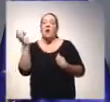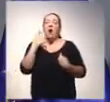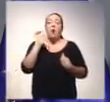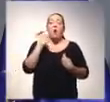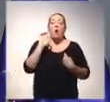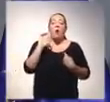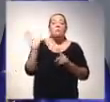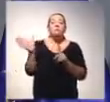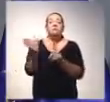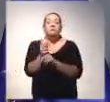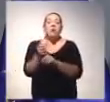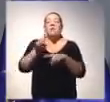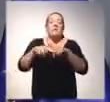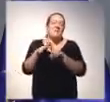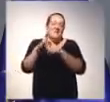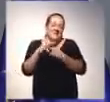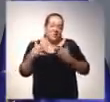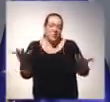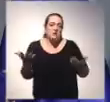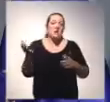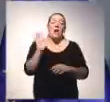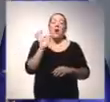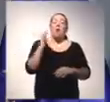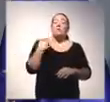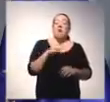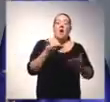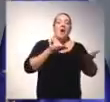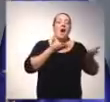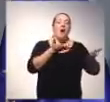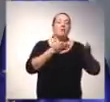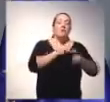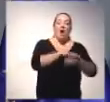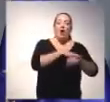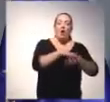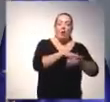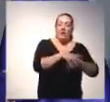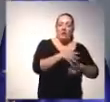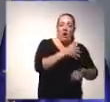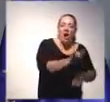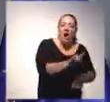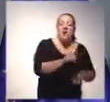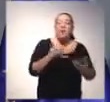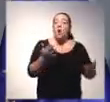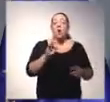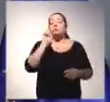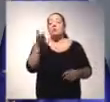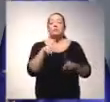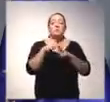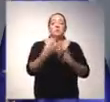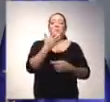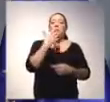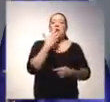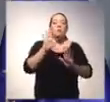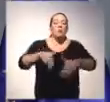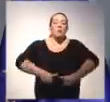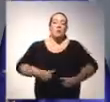cualquier circunstancia, o bien porque ya participan de las ayudas del gobierno, y en otros casos se incorporan pues por lo